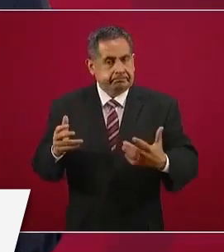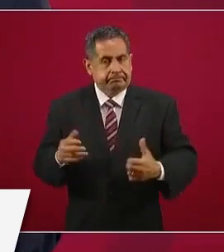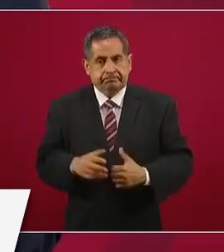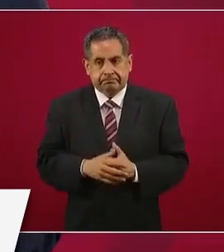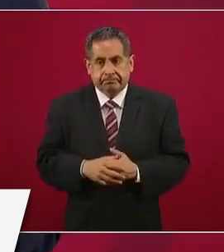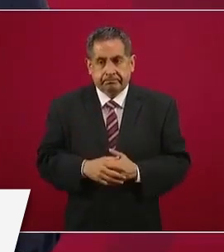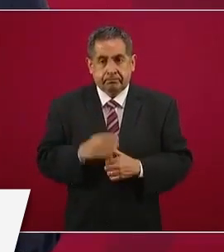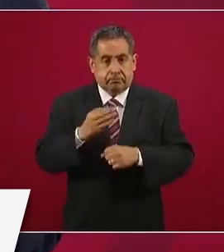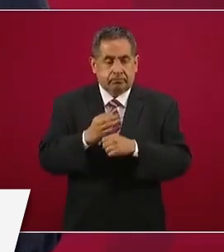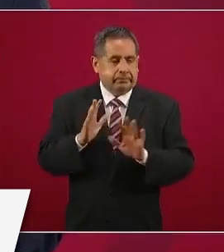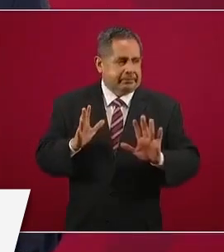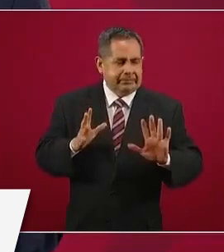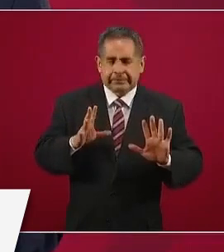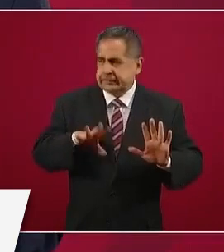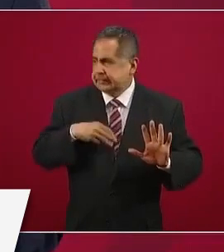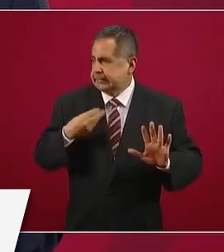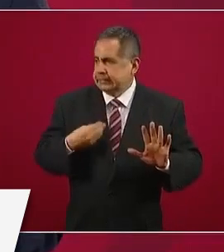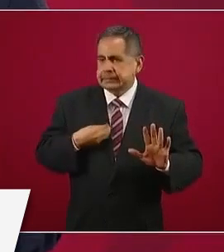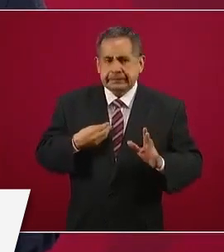cómo estamos saliendo